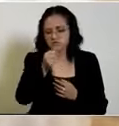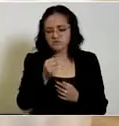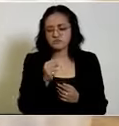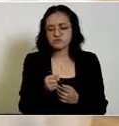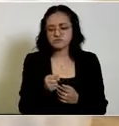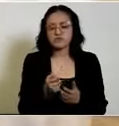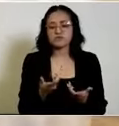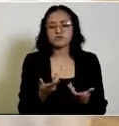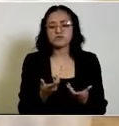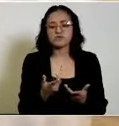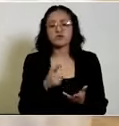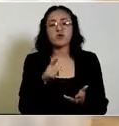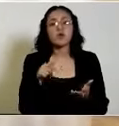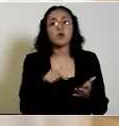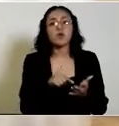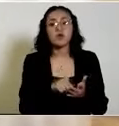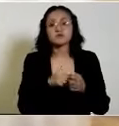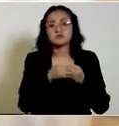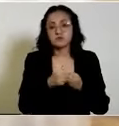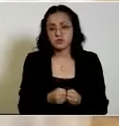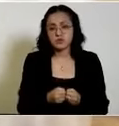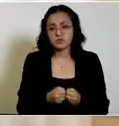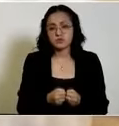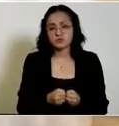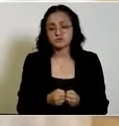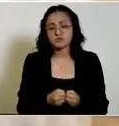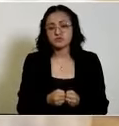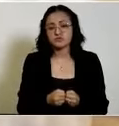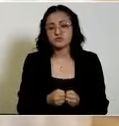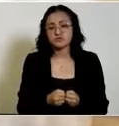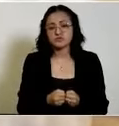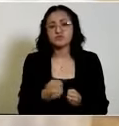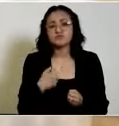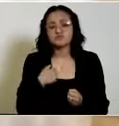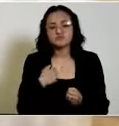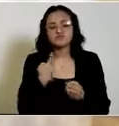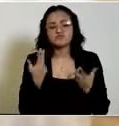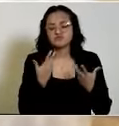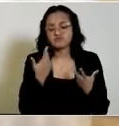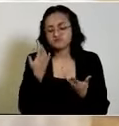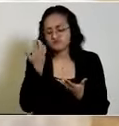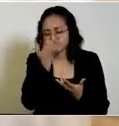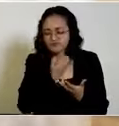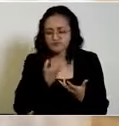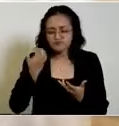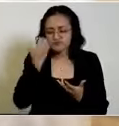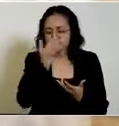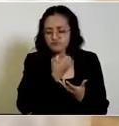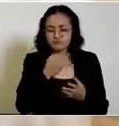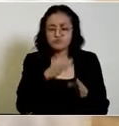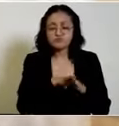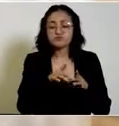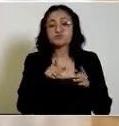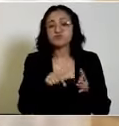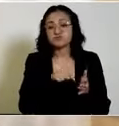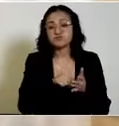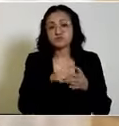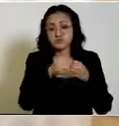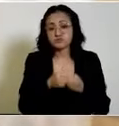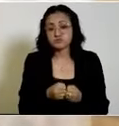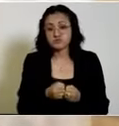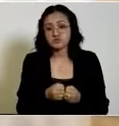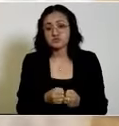como espacios seguros vamos a ir a esa ruta despacio y seguros